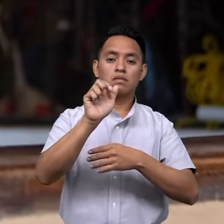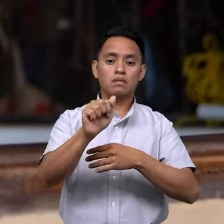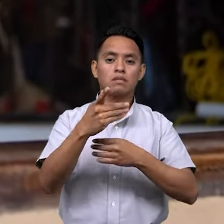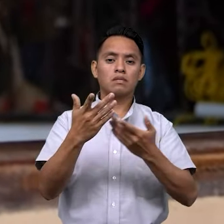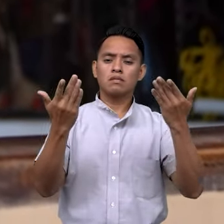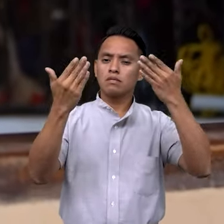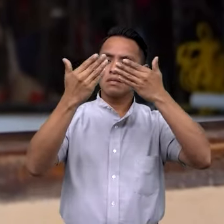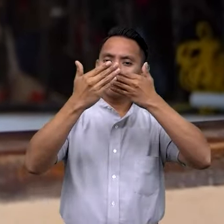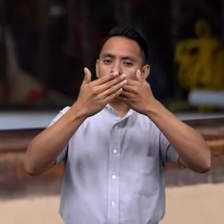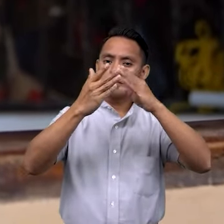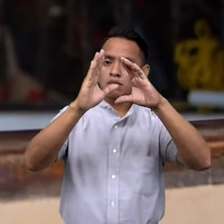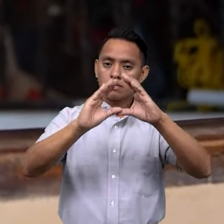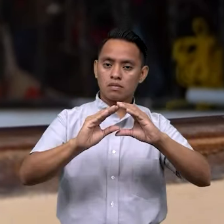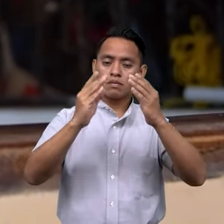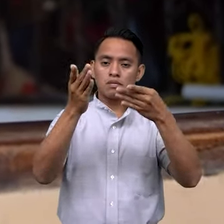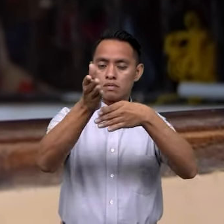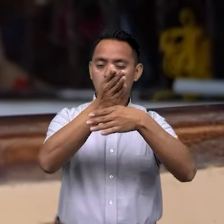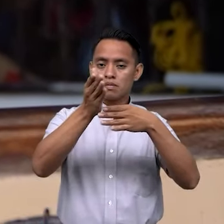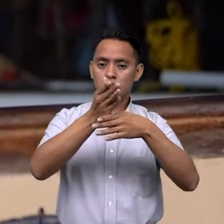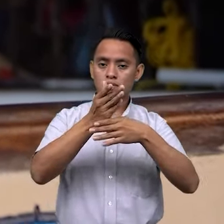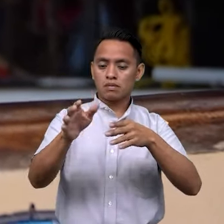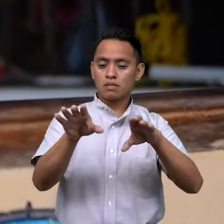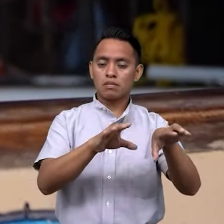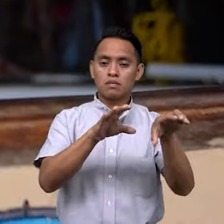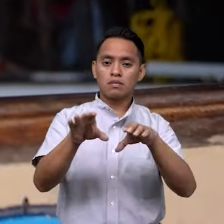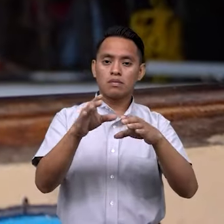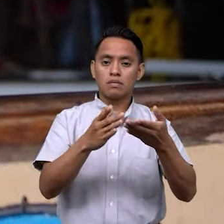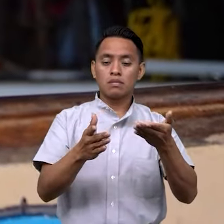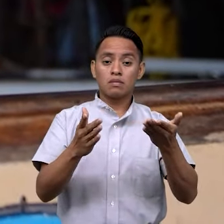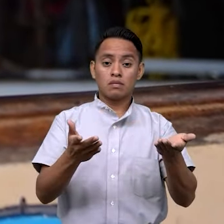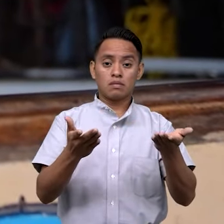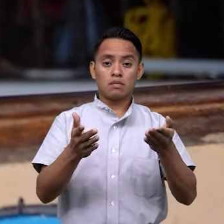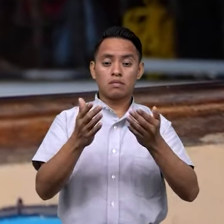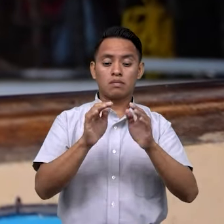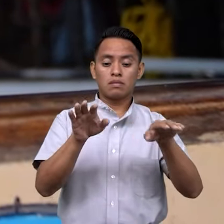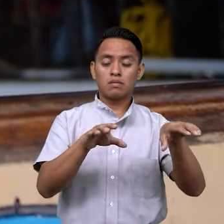atardeceres. Tenemos un sinnúmero de actividades acuáticas